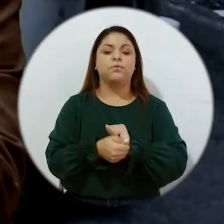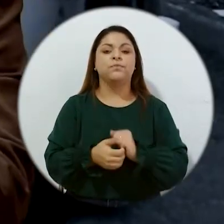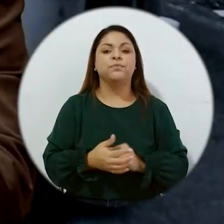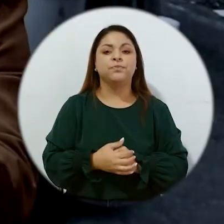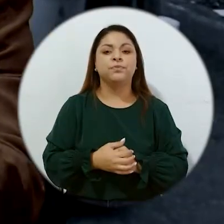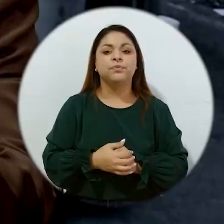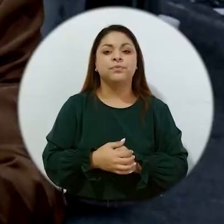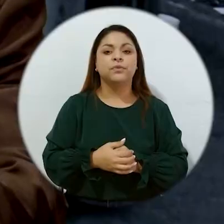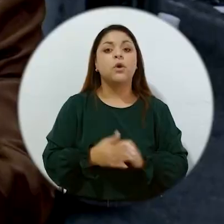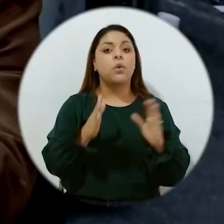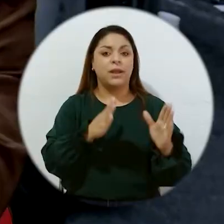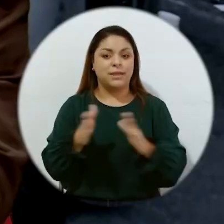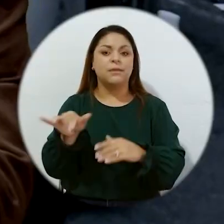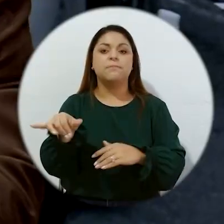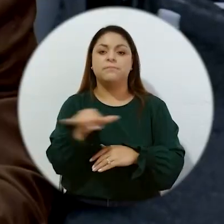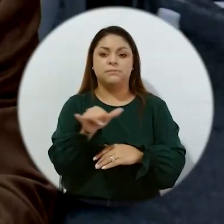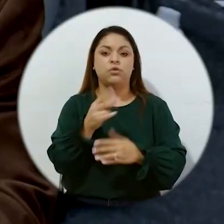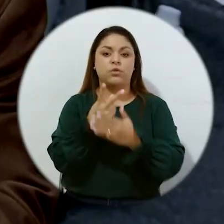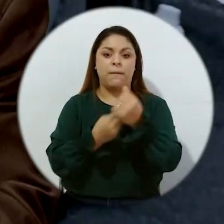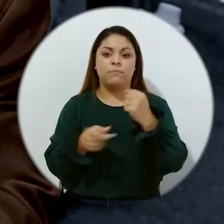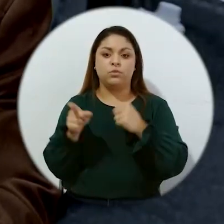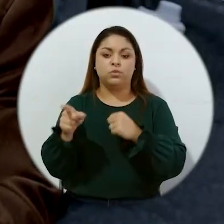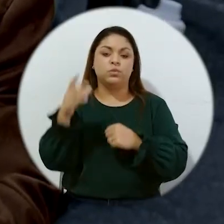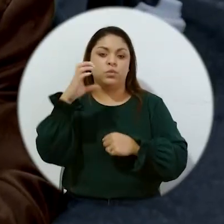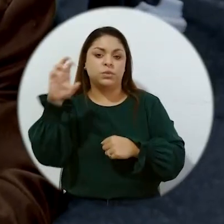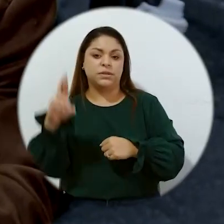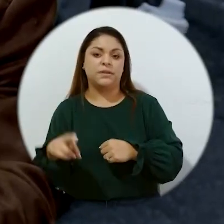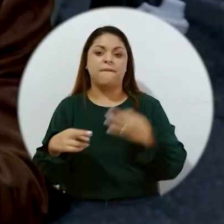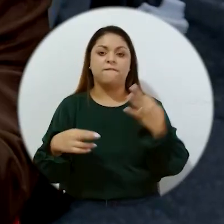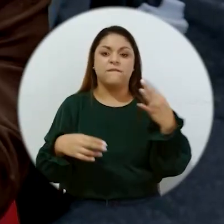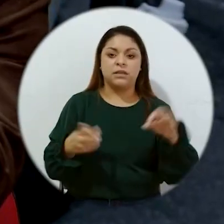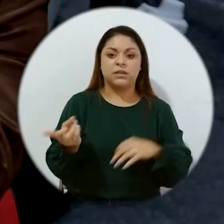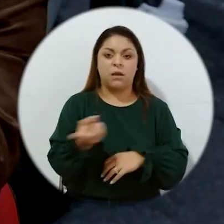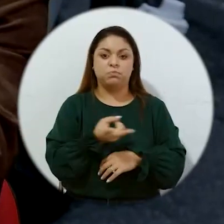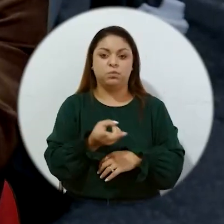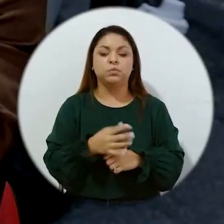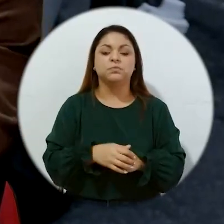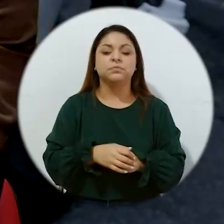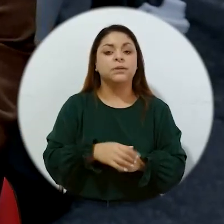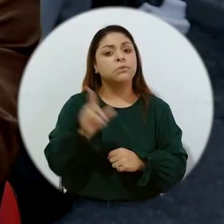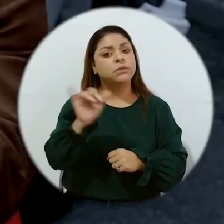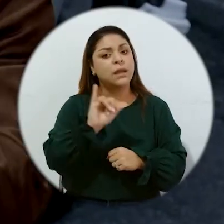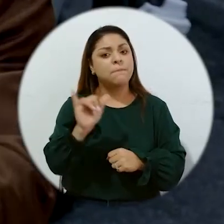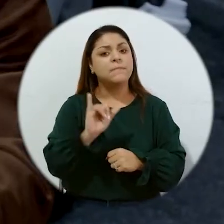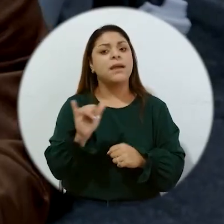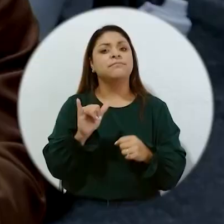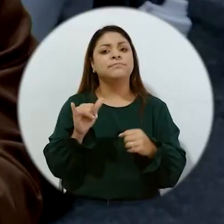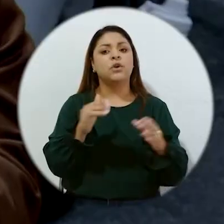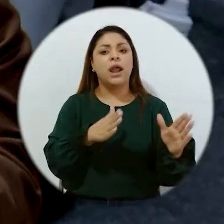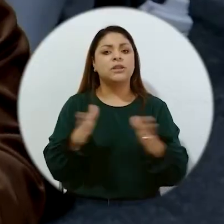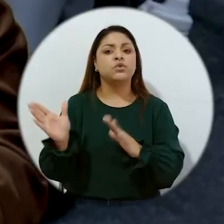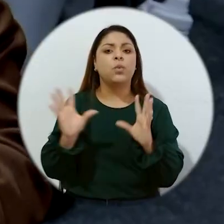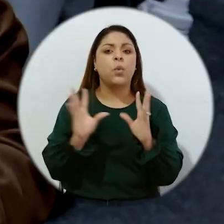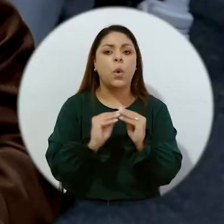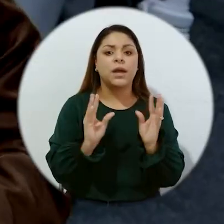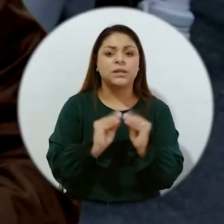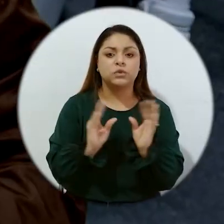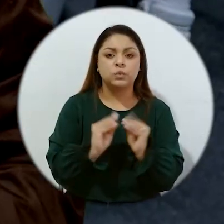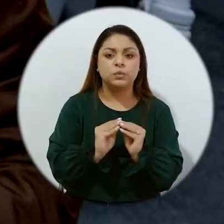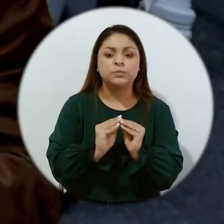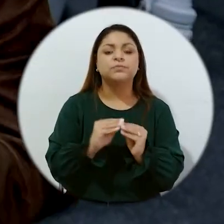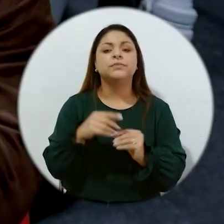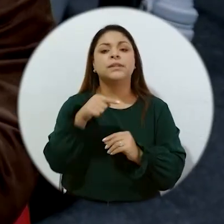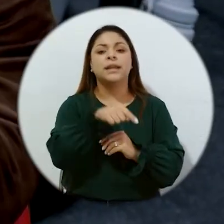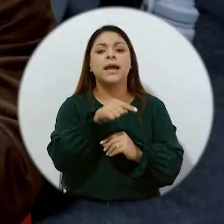organizado también por Costa Rica y Francia, pero organizamos también un congreso